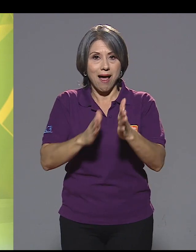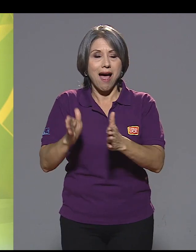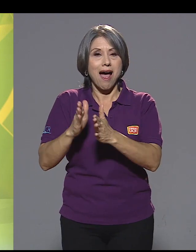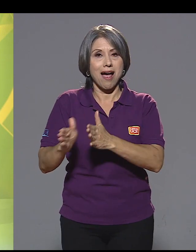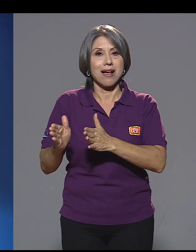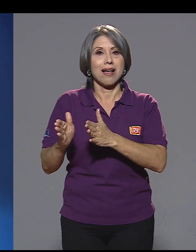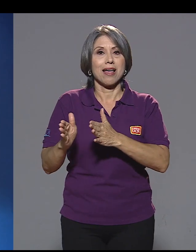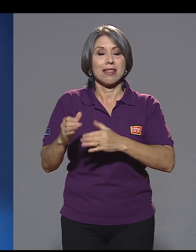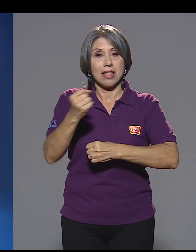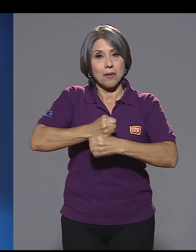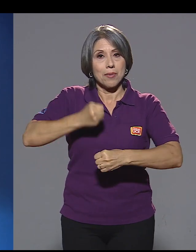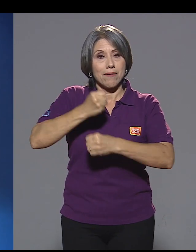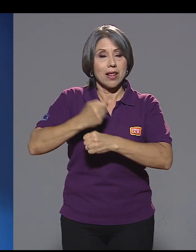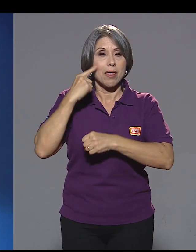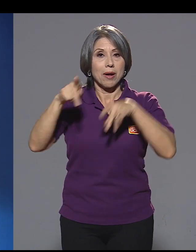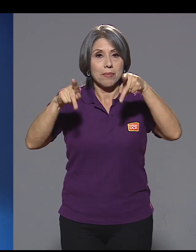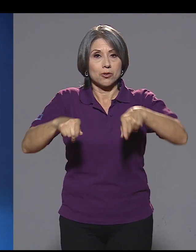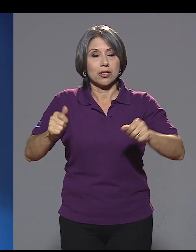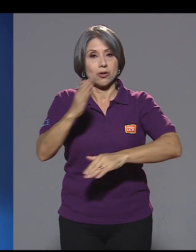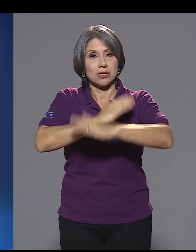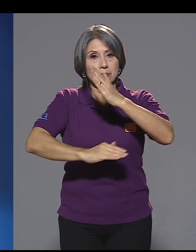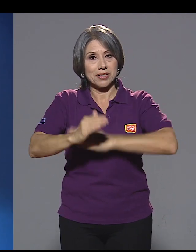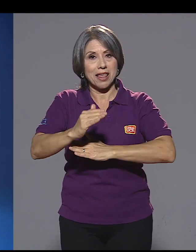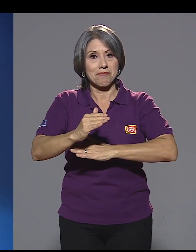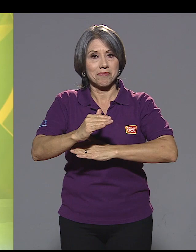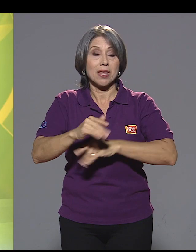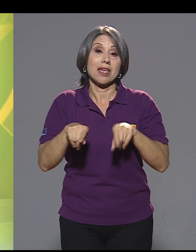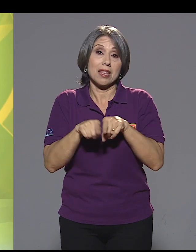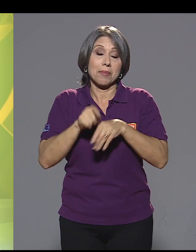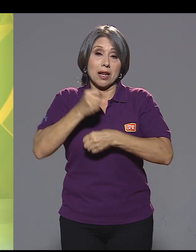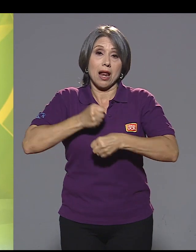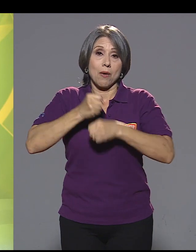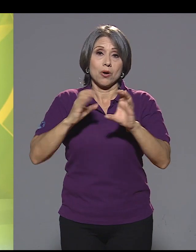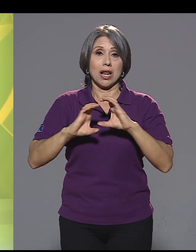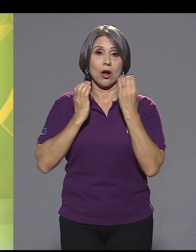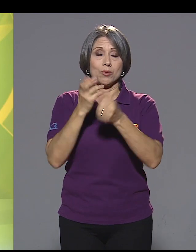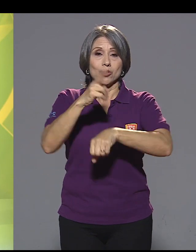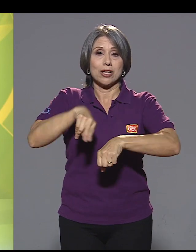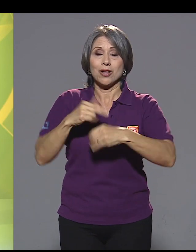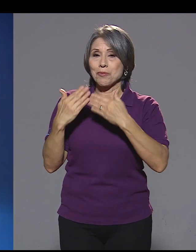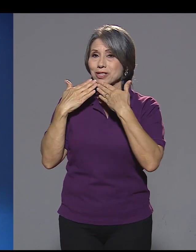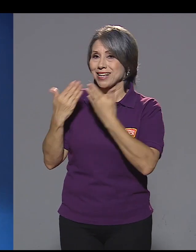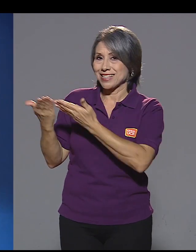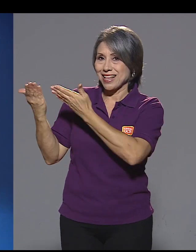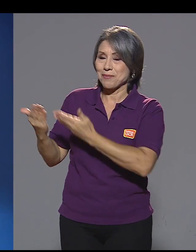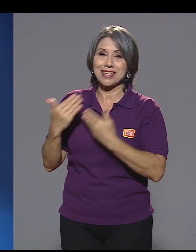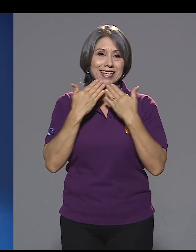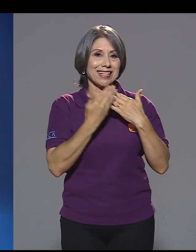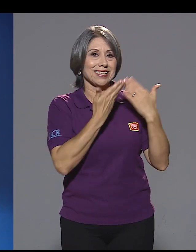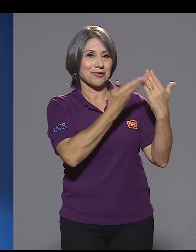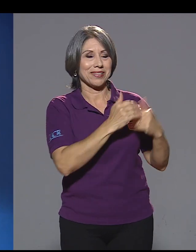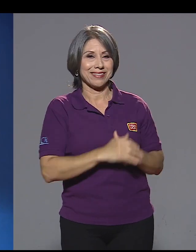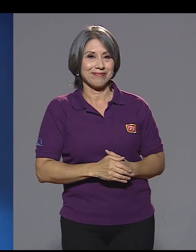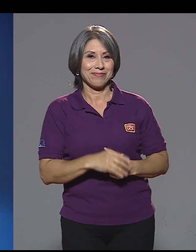plan de empleabilidad para personas con discapacidad y de la labor que realiza la Comisión Nacional. Muchas gracias, Damaris, por acompañarnos. Muchas gracias a ustedes por